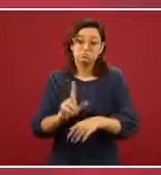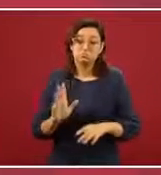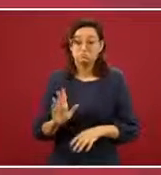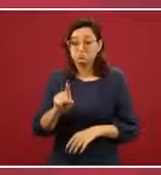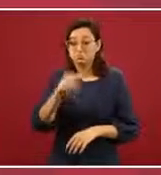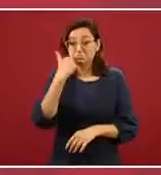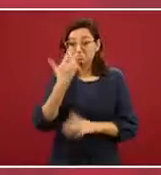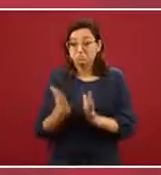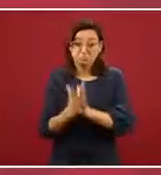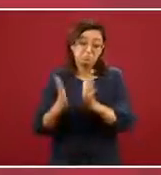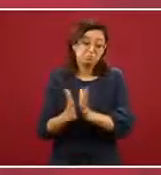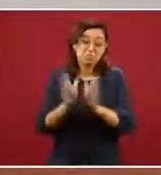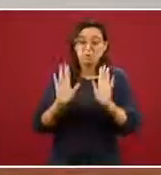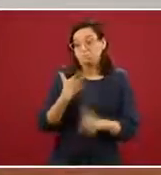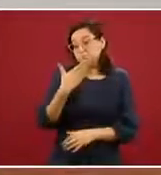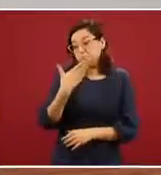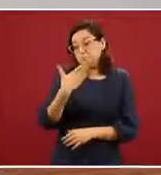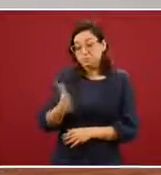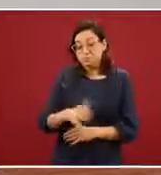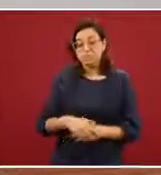quieran participar, pues también,